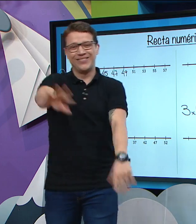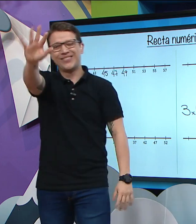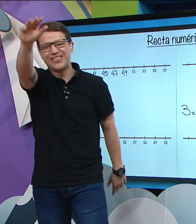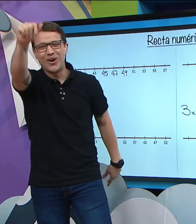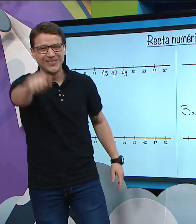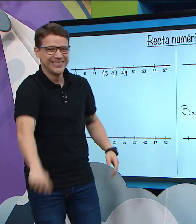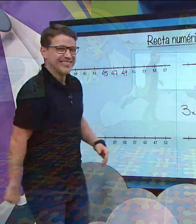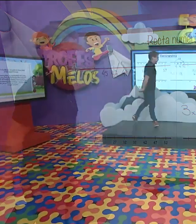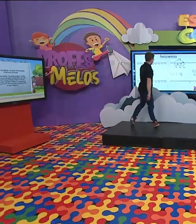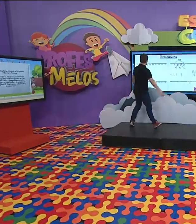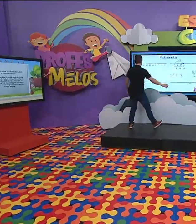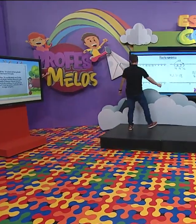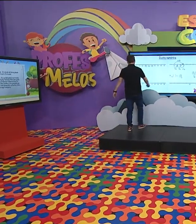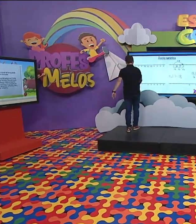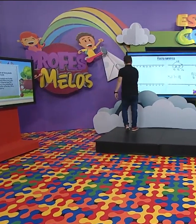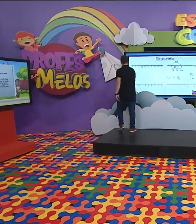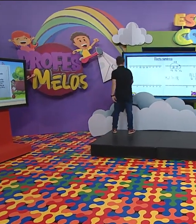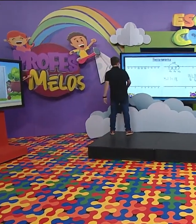capitán. ¡Chao!